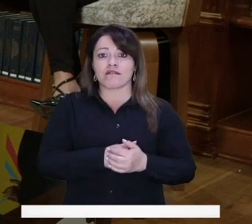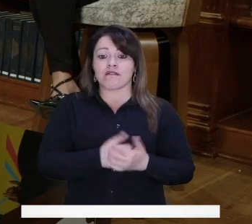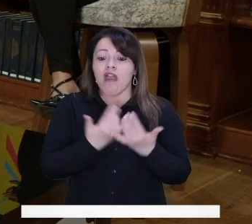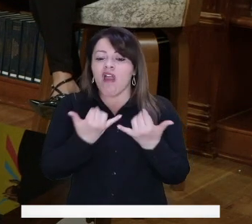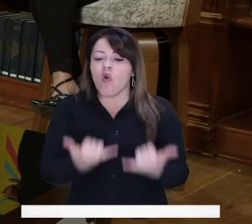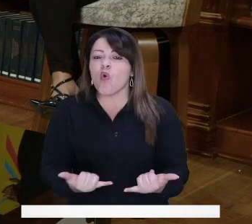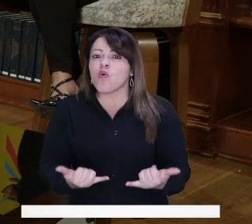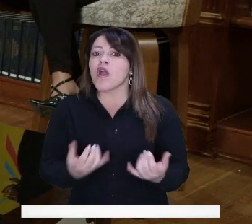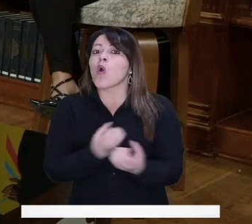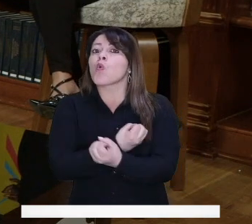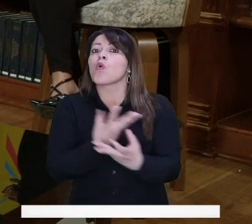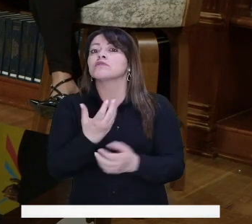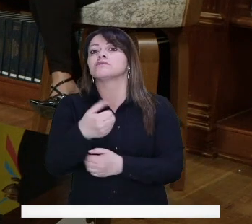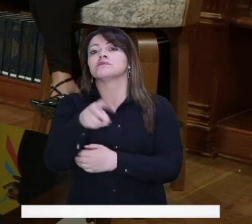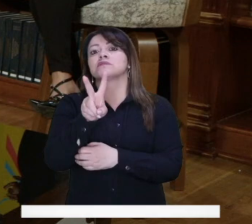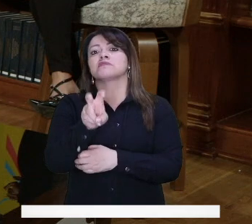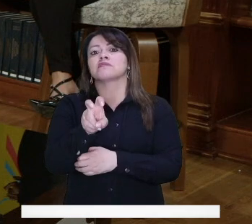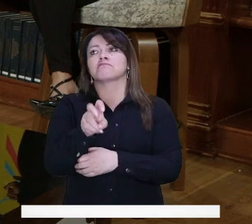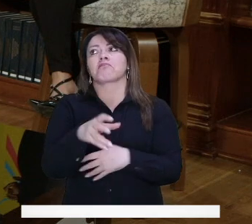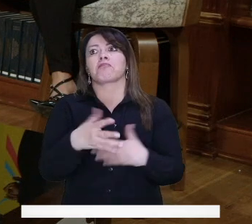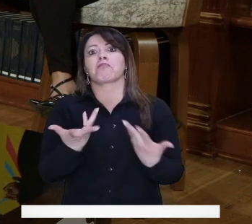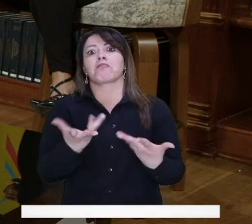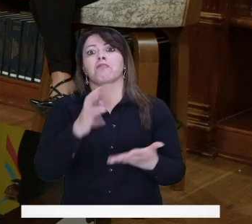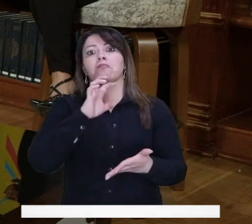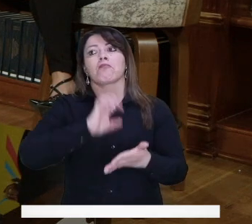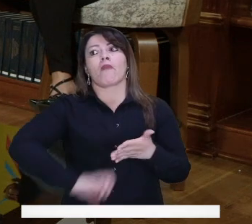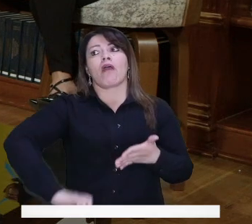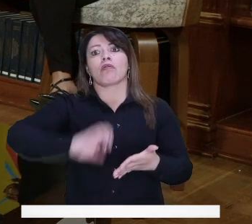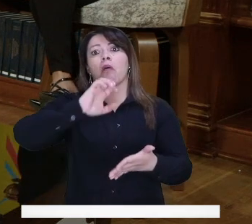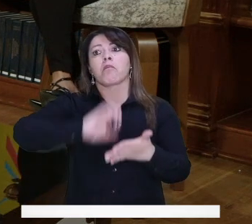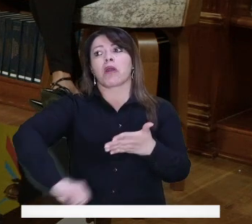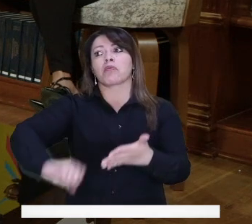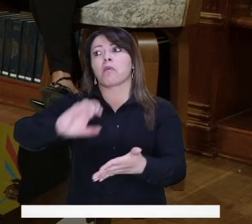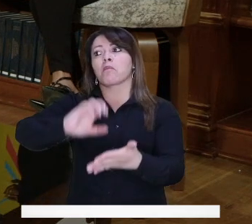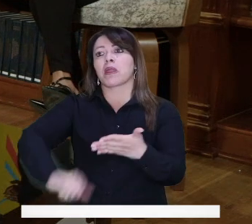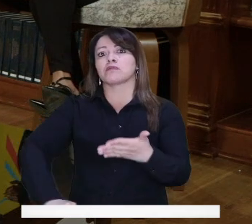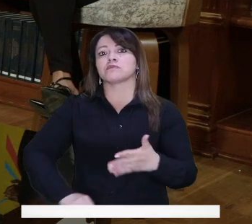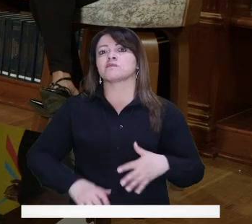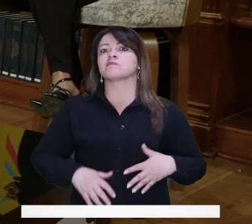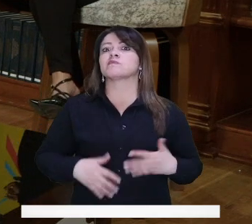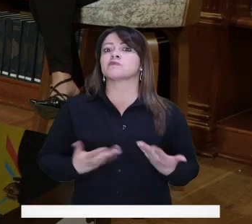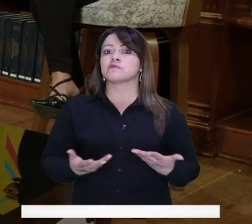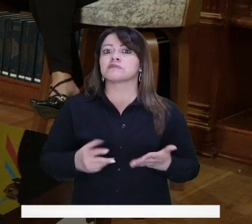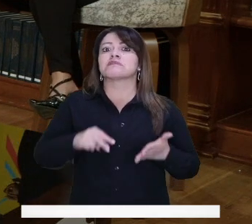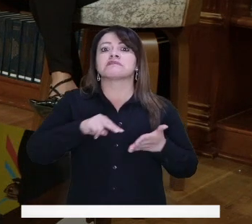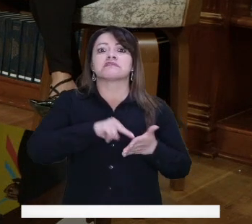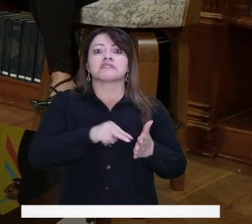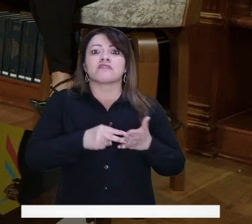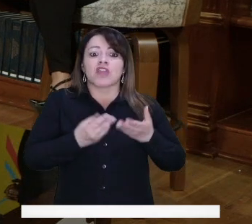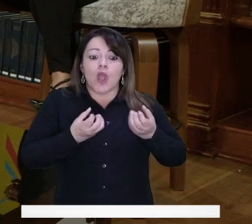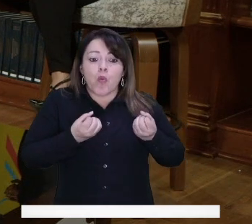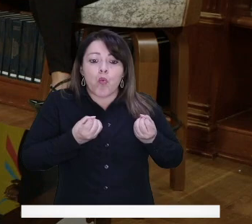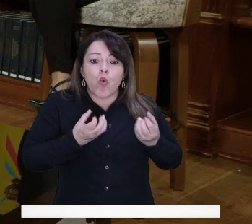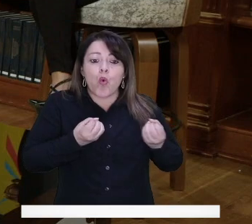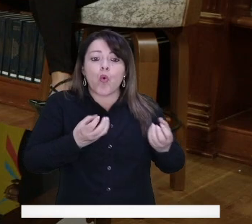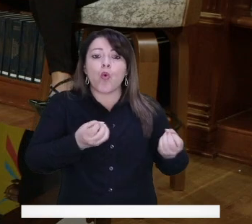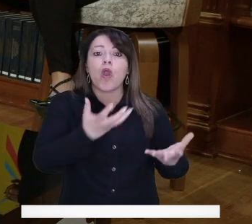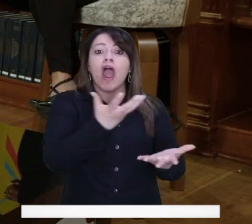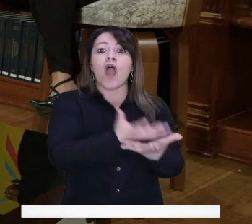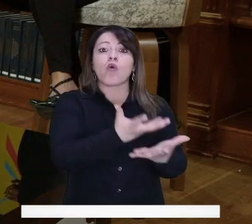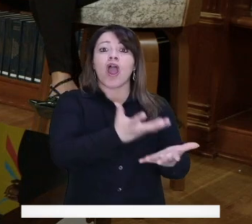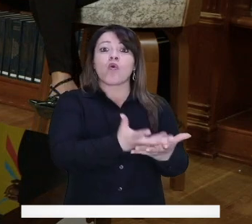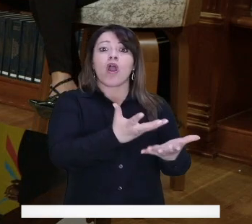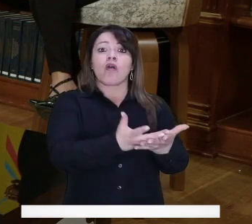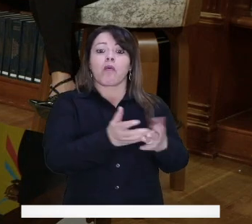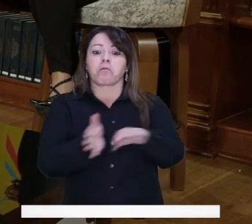Hoy tenemos solamente 17. Es decir, tenemos sepultados,